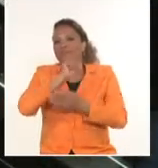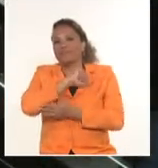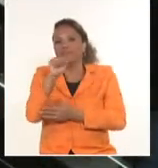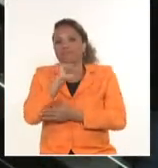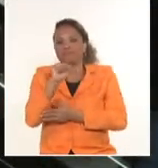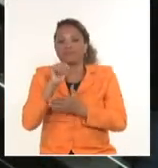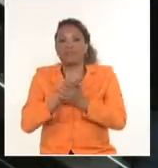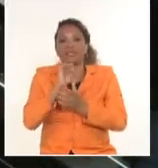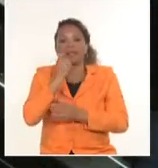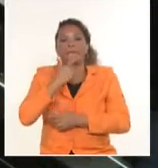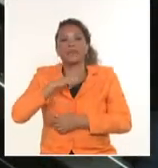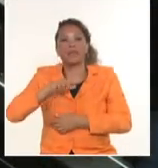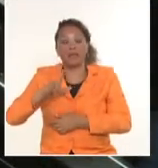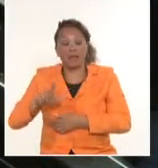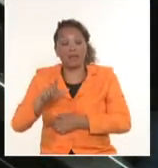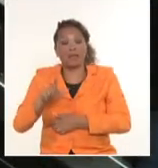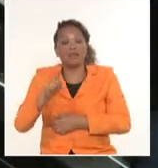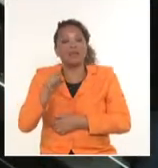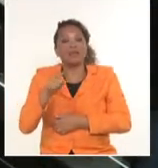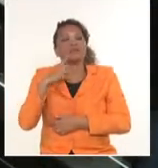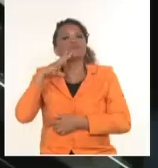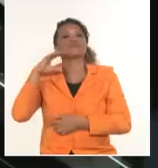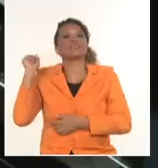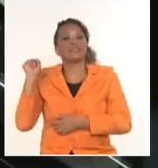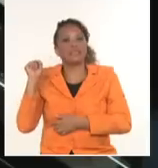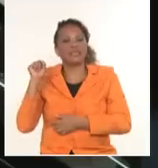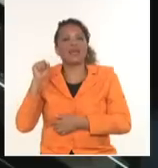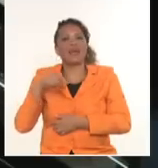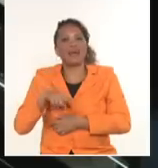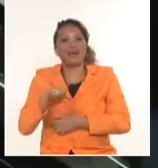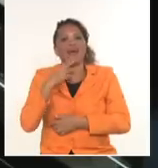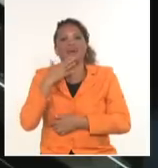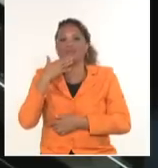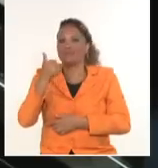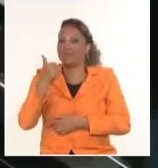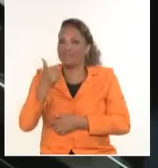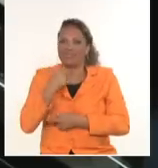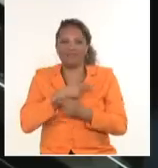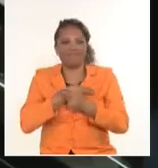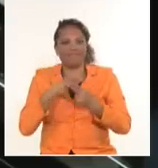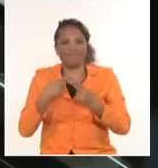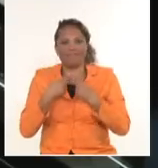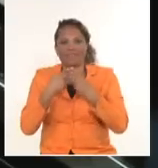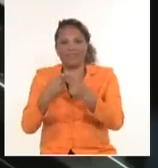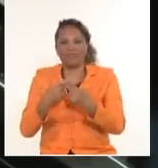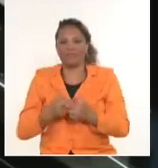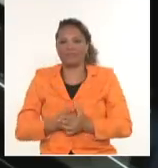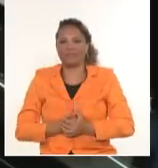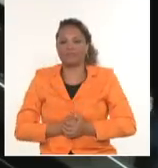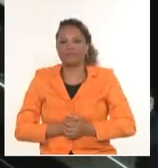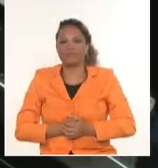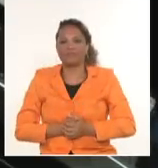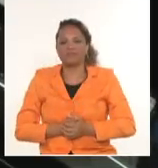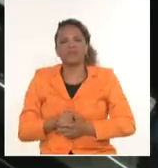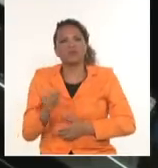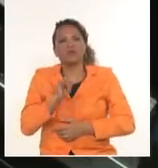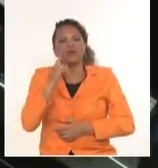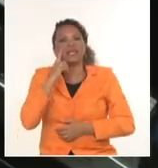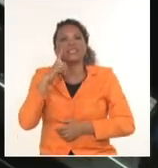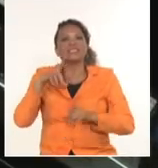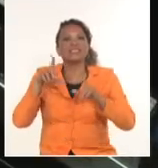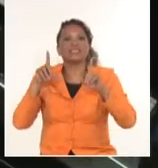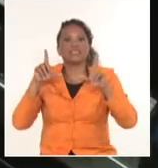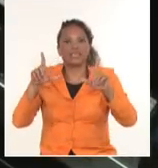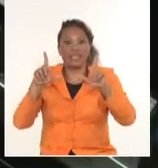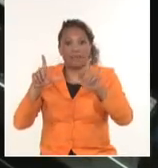Herradura, pues logra entender entonces de que estamos en presencia de un verdadero fuera de serie. Y logramos entonces también entender estas imágenes que nos llegan